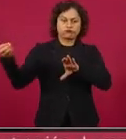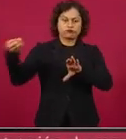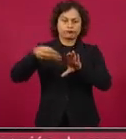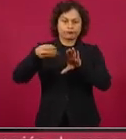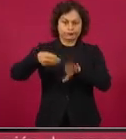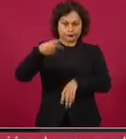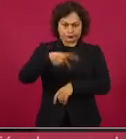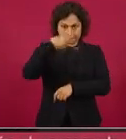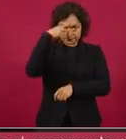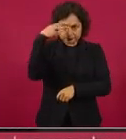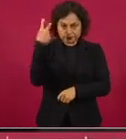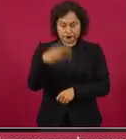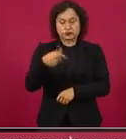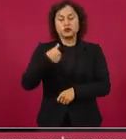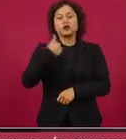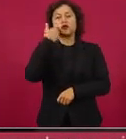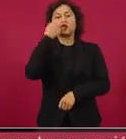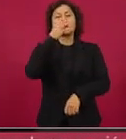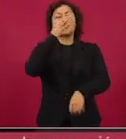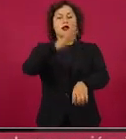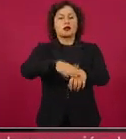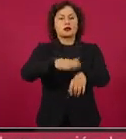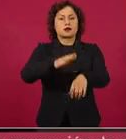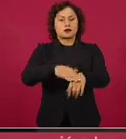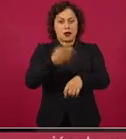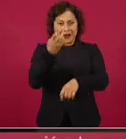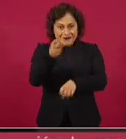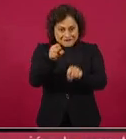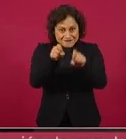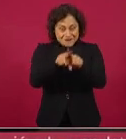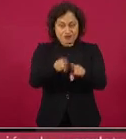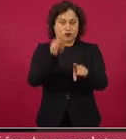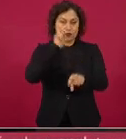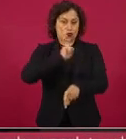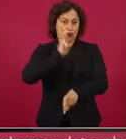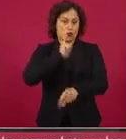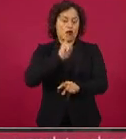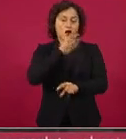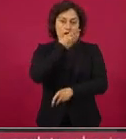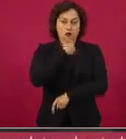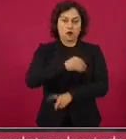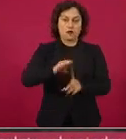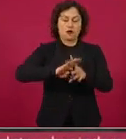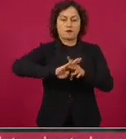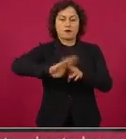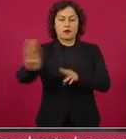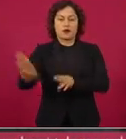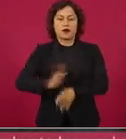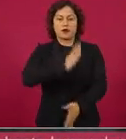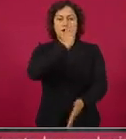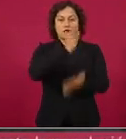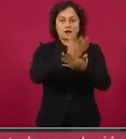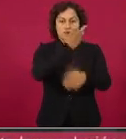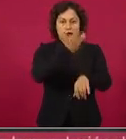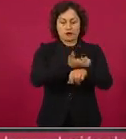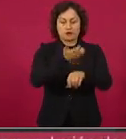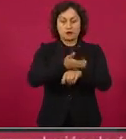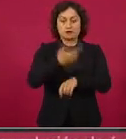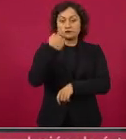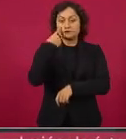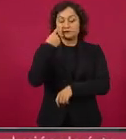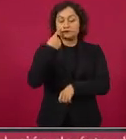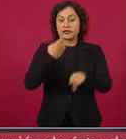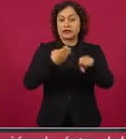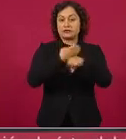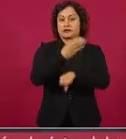que tiene que ver justamente con esos hombres y esas mujeres que migran al otro lado de la frontera. Baja California está muy sola